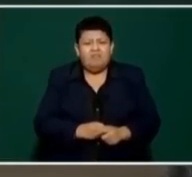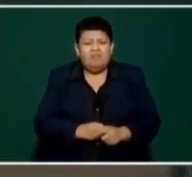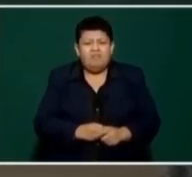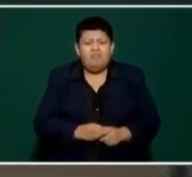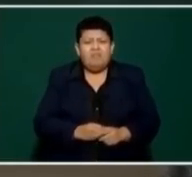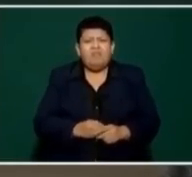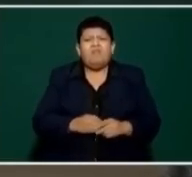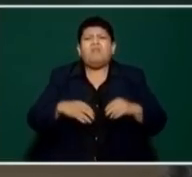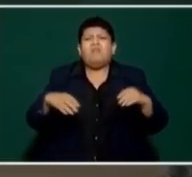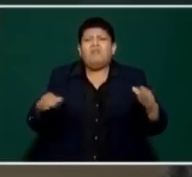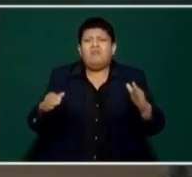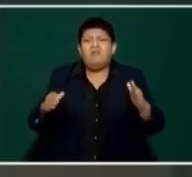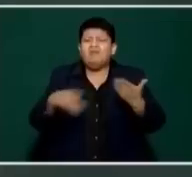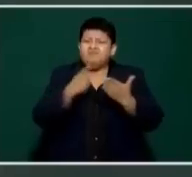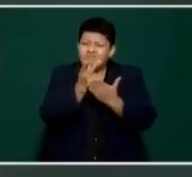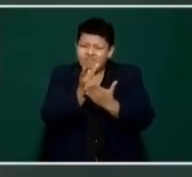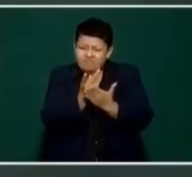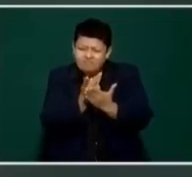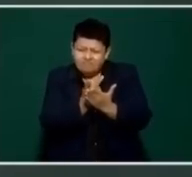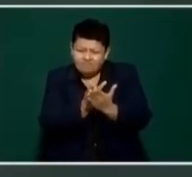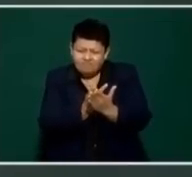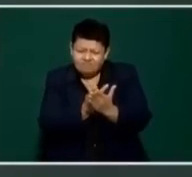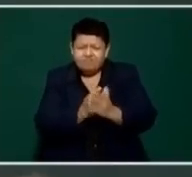no es tema de columnas.